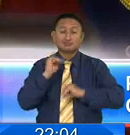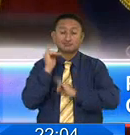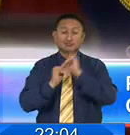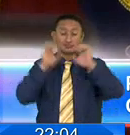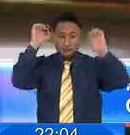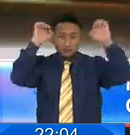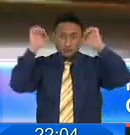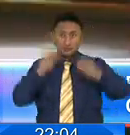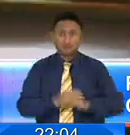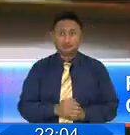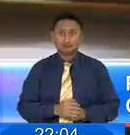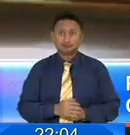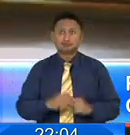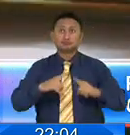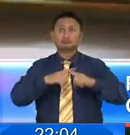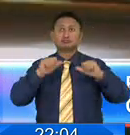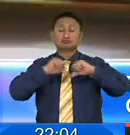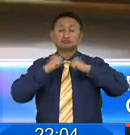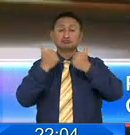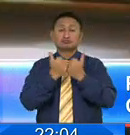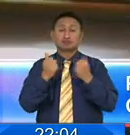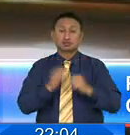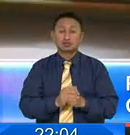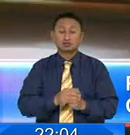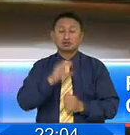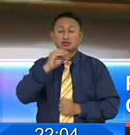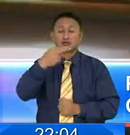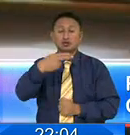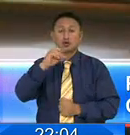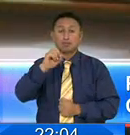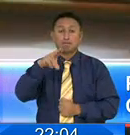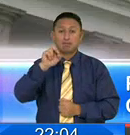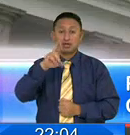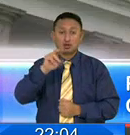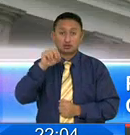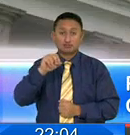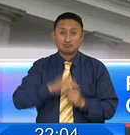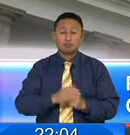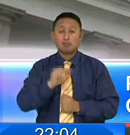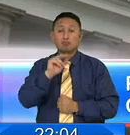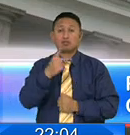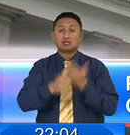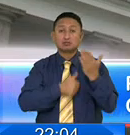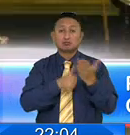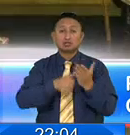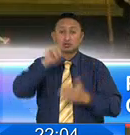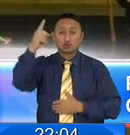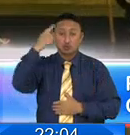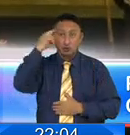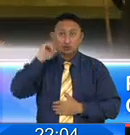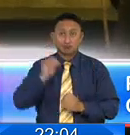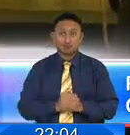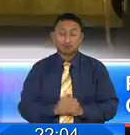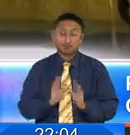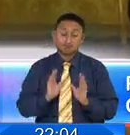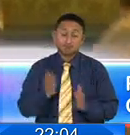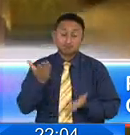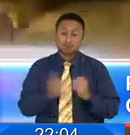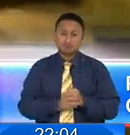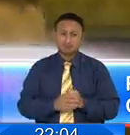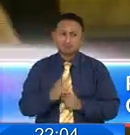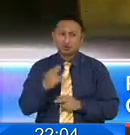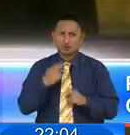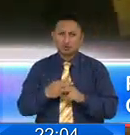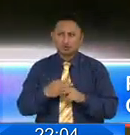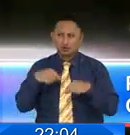estratégicos. El ex asambleísta por CREO, Homero Castañer, será el viceministro de gobierno. Y quizás uno de los